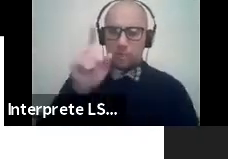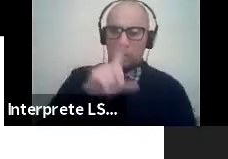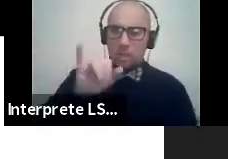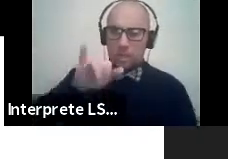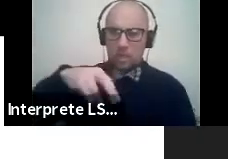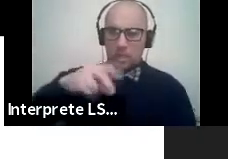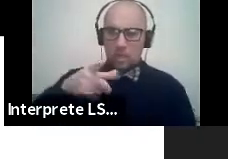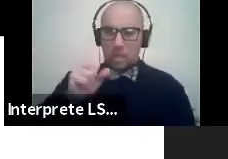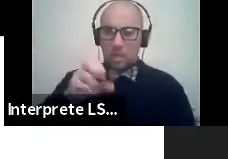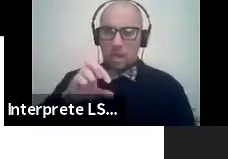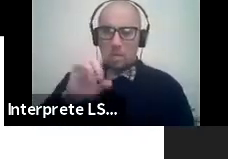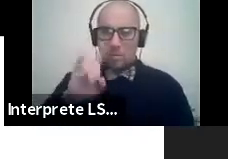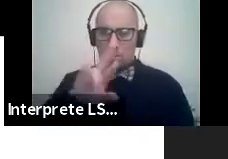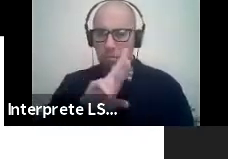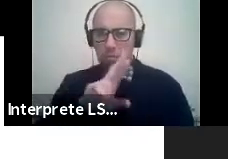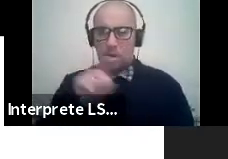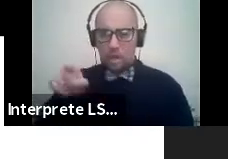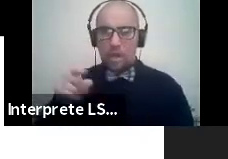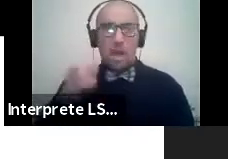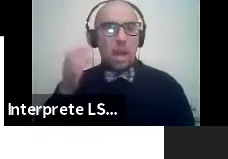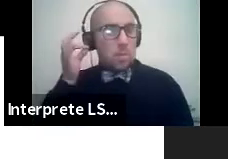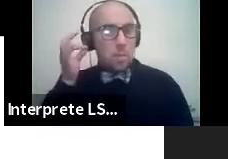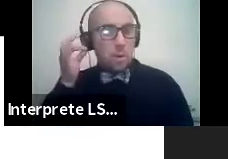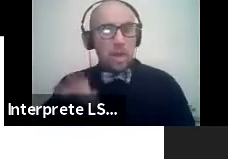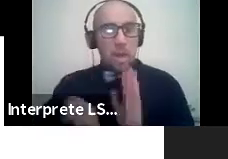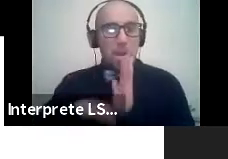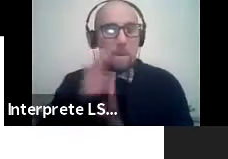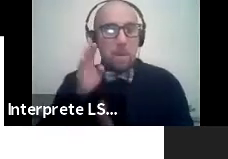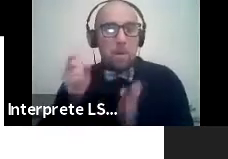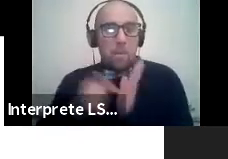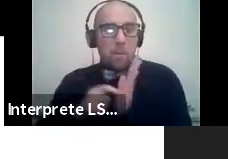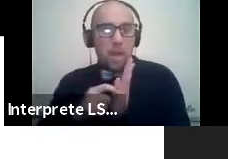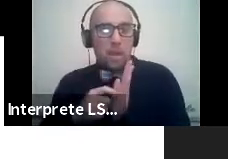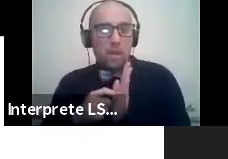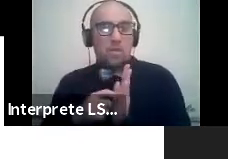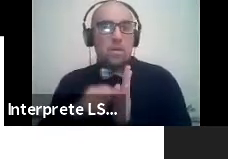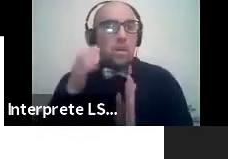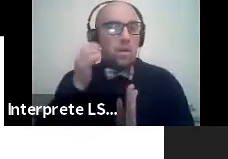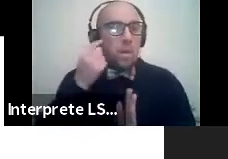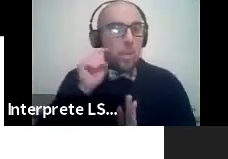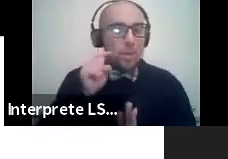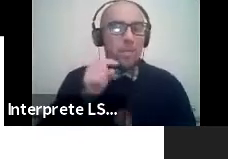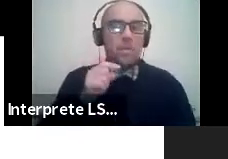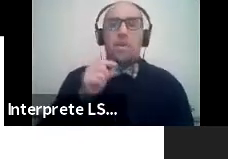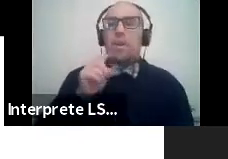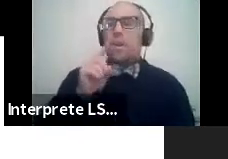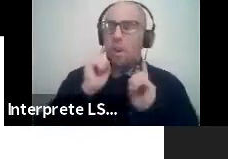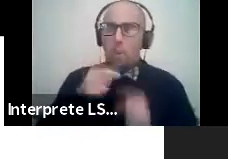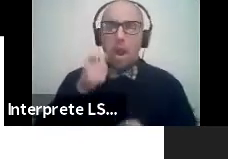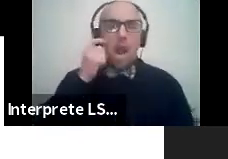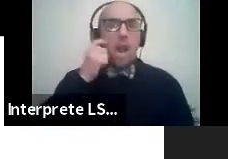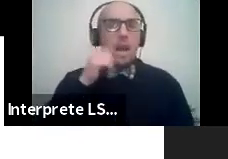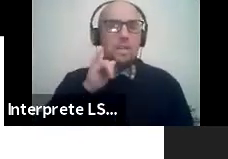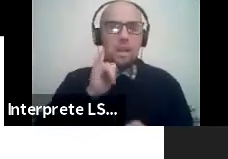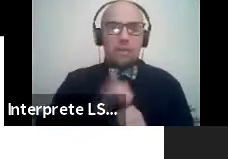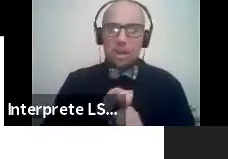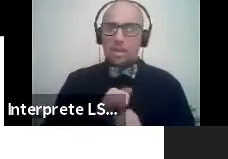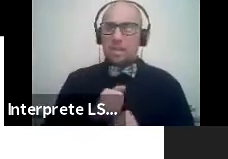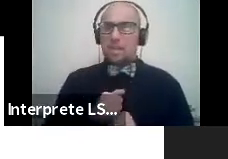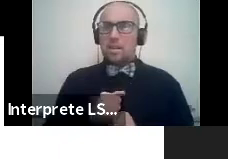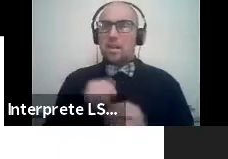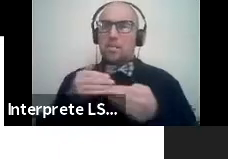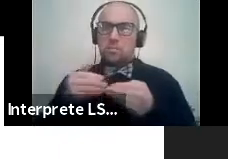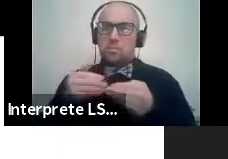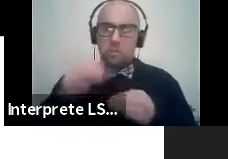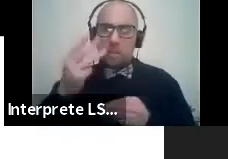los varones en las pruebas de matemática estandarizadas, los estereotipos de todas maneras aparecen, pero un poquito más tarde en tercero